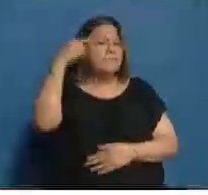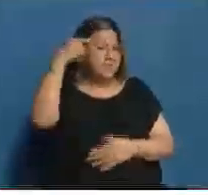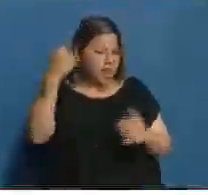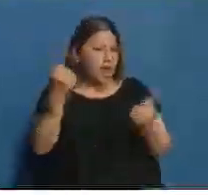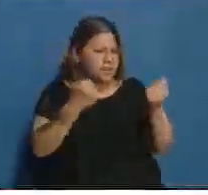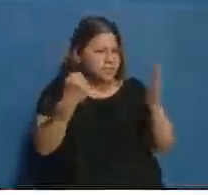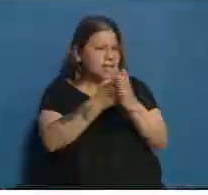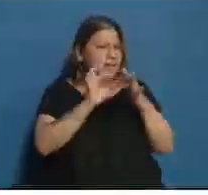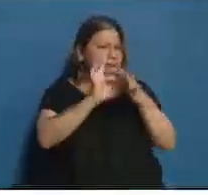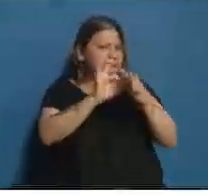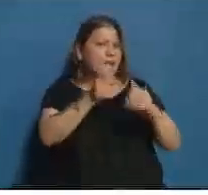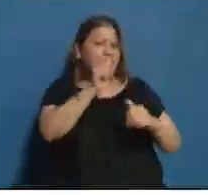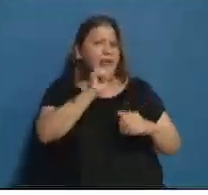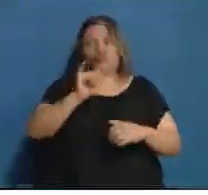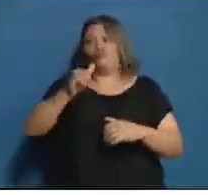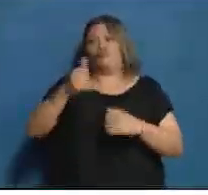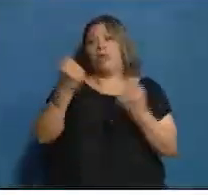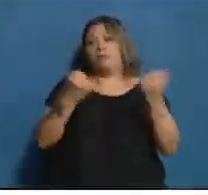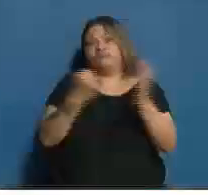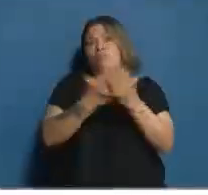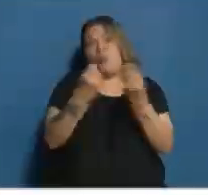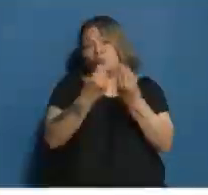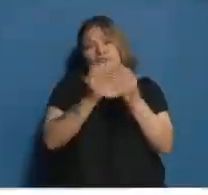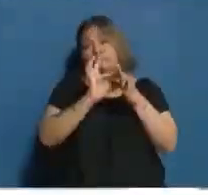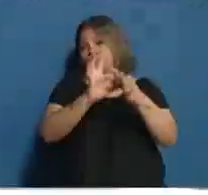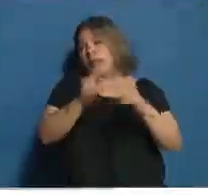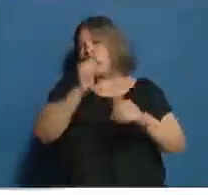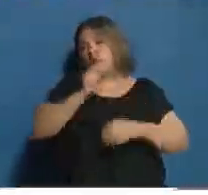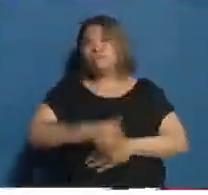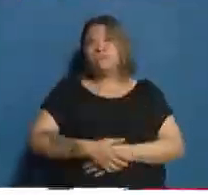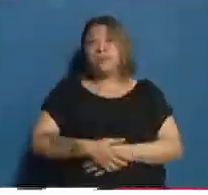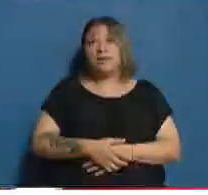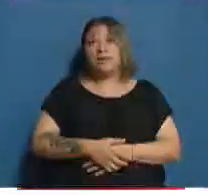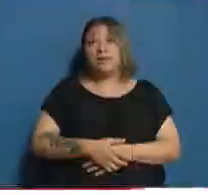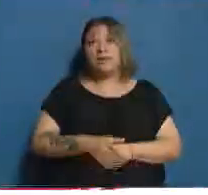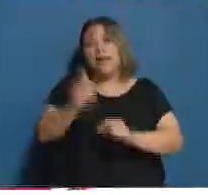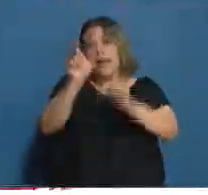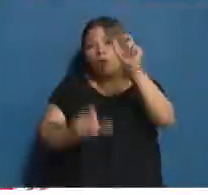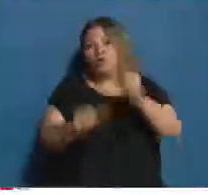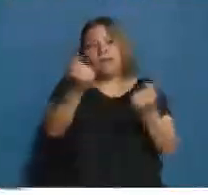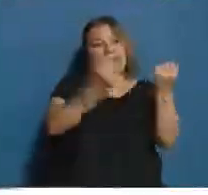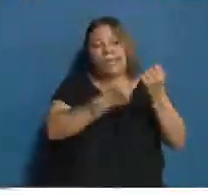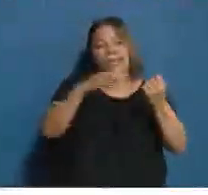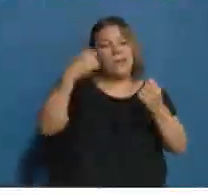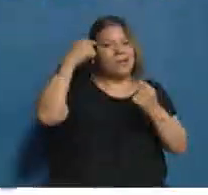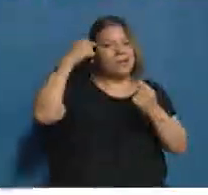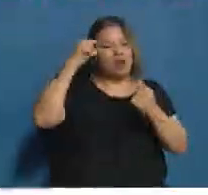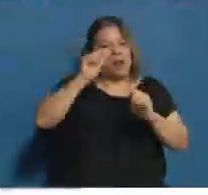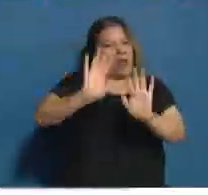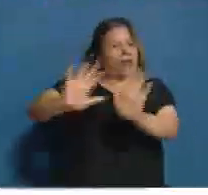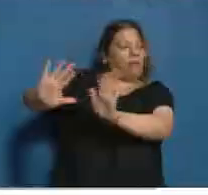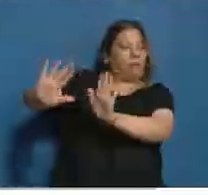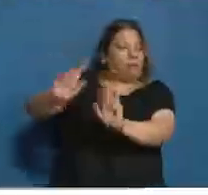viales tienen que ver con el alcohol? Muchos de los siniestros viales tienen relación con el alcohol. El que maneje debería tener conciencia y decir, no, alcohol no,